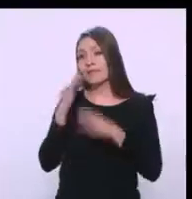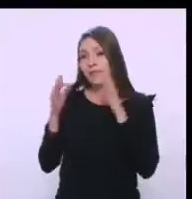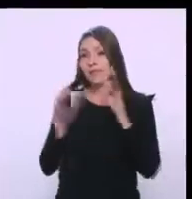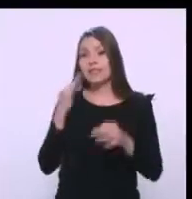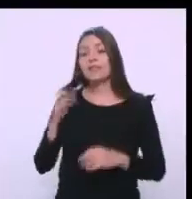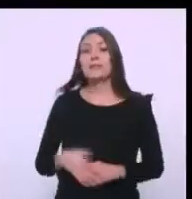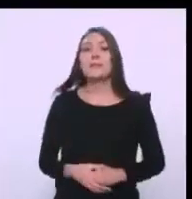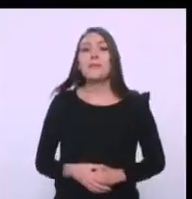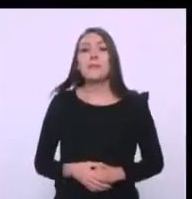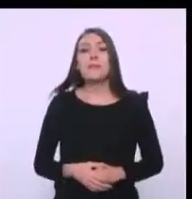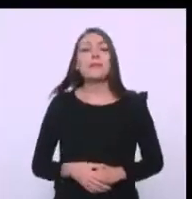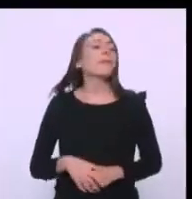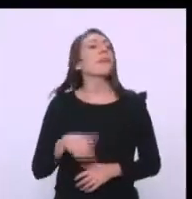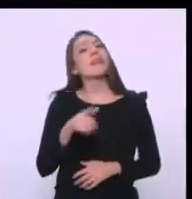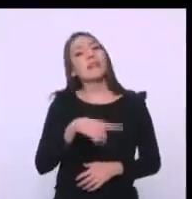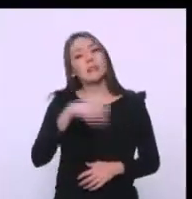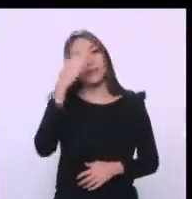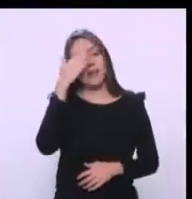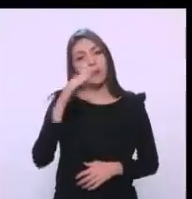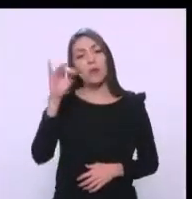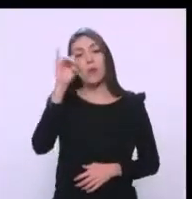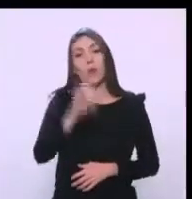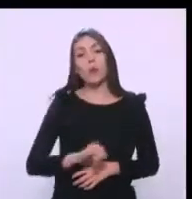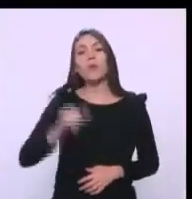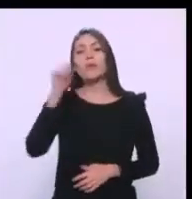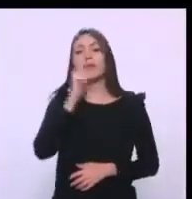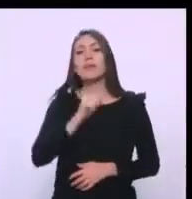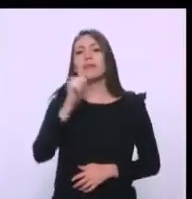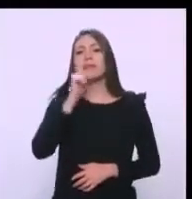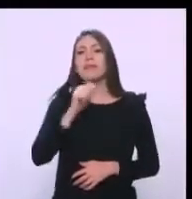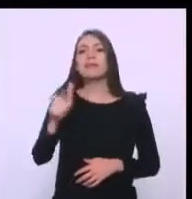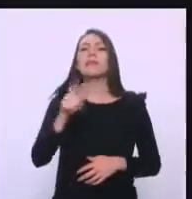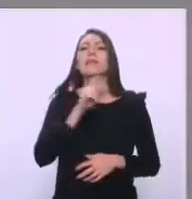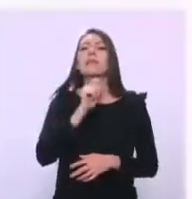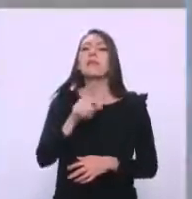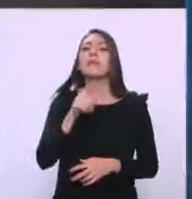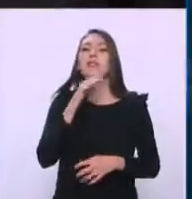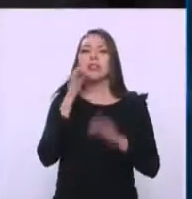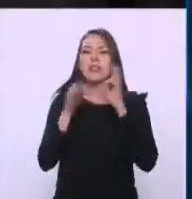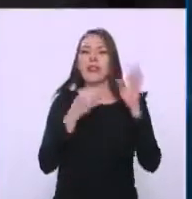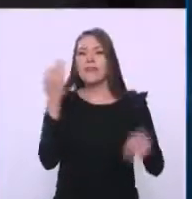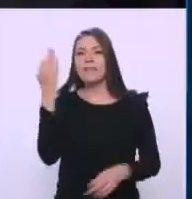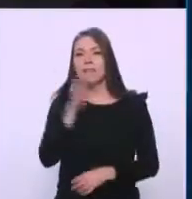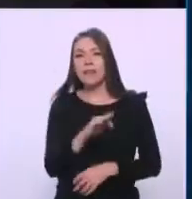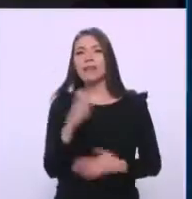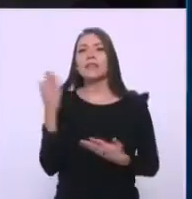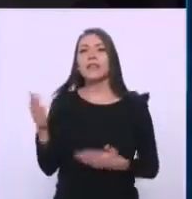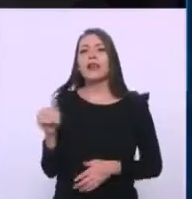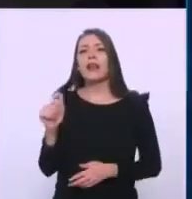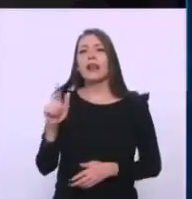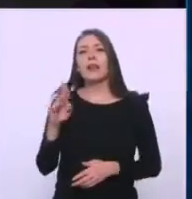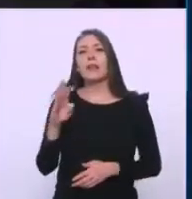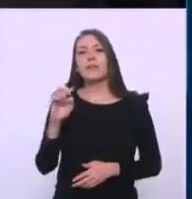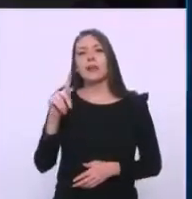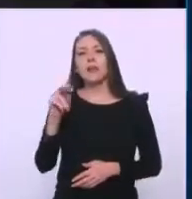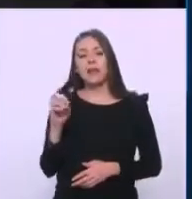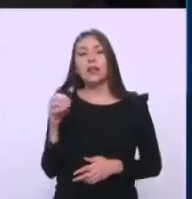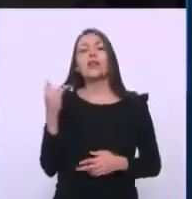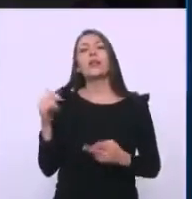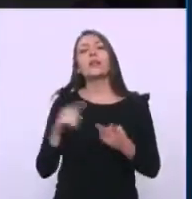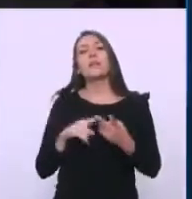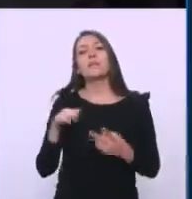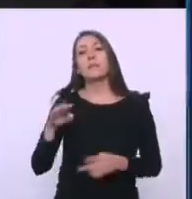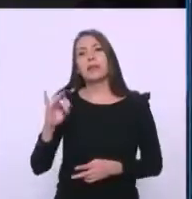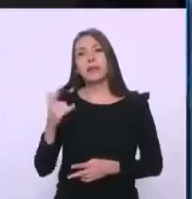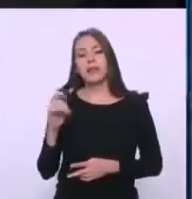Usted sabe que es jueves y como todos los jueves recibimos en Alerta Fake a Alberto Escorcia, periodista e investigador de redes sociales, y a Miguel Elorza,